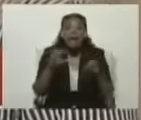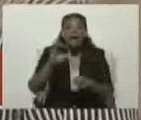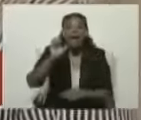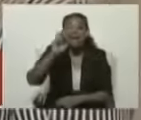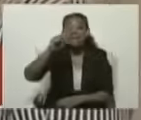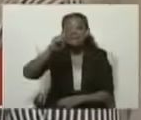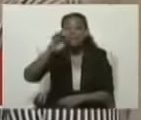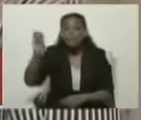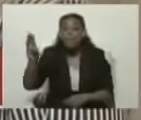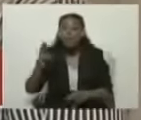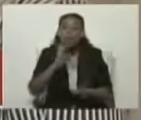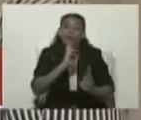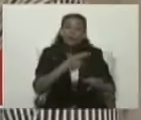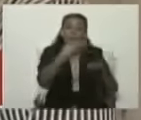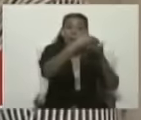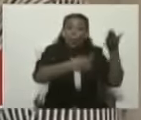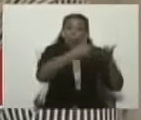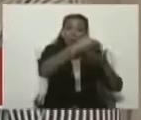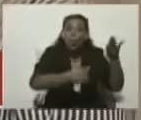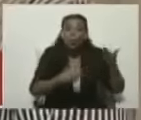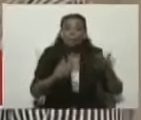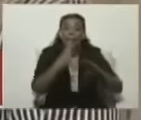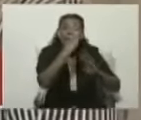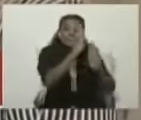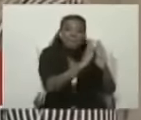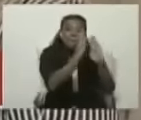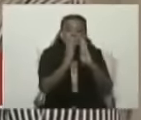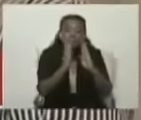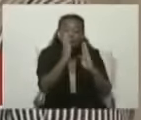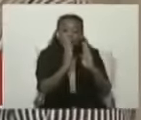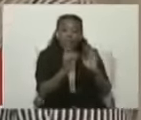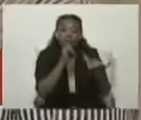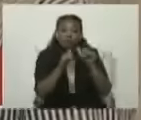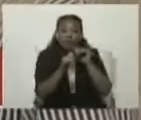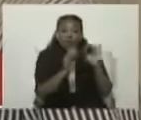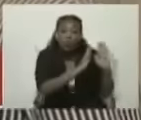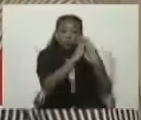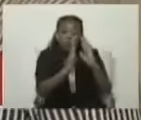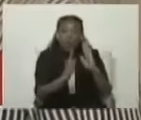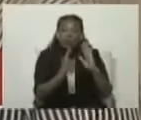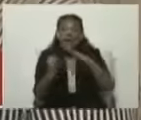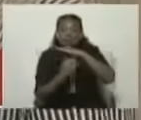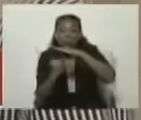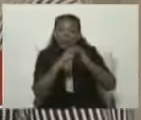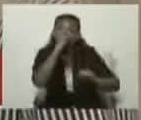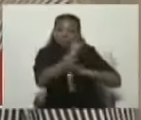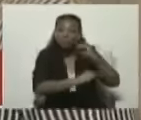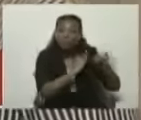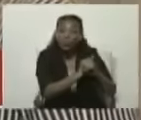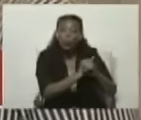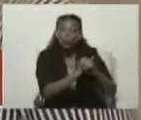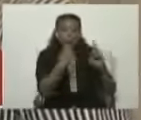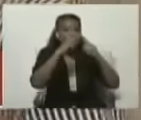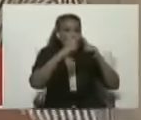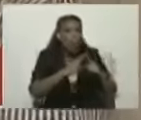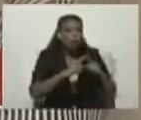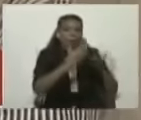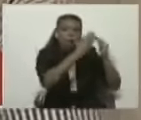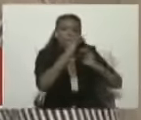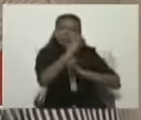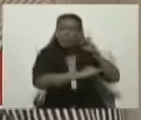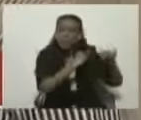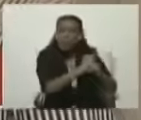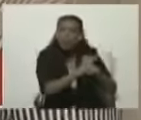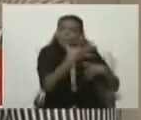los resultados rápidos, y un pronunciamiento rápido también de las instituciones internacionales de la denominada comunidad internacional.